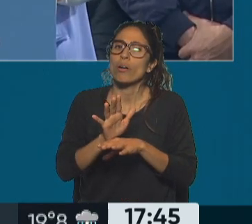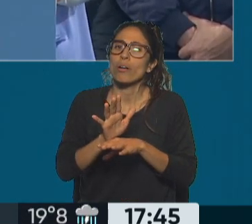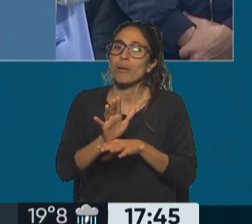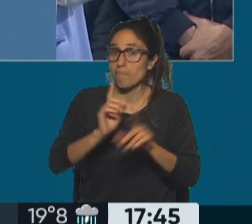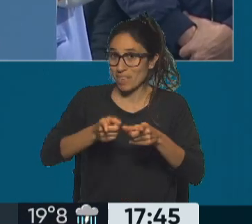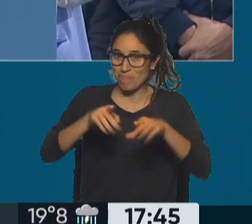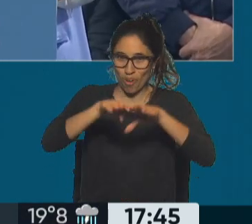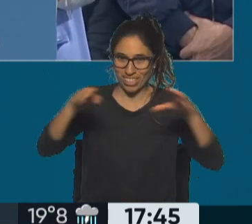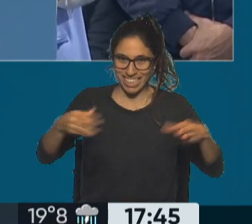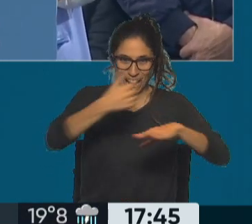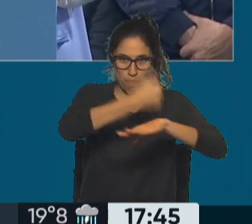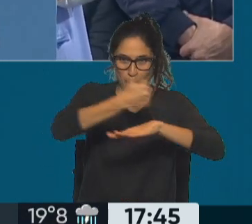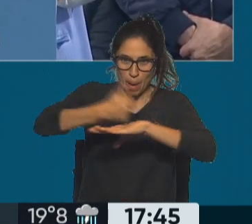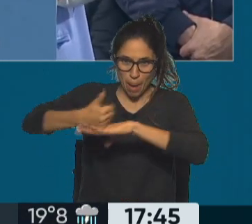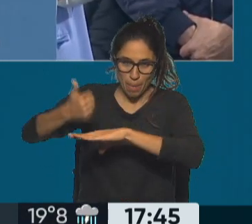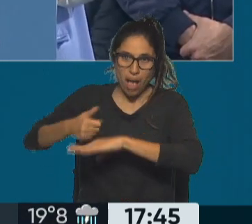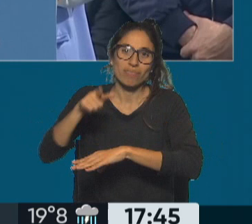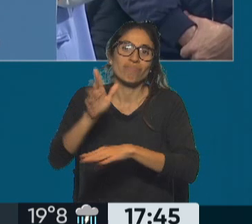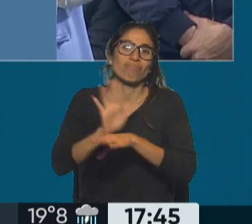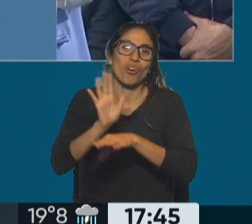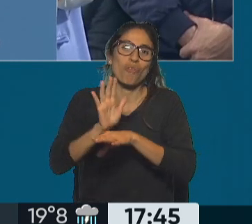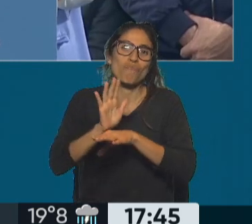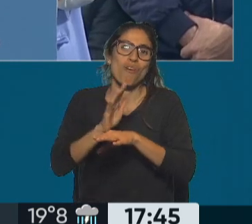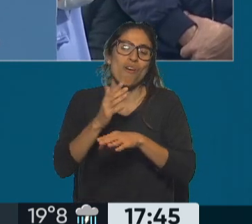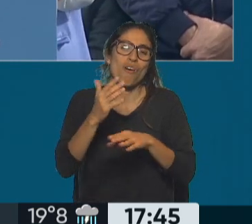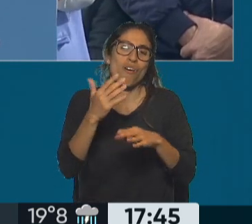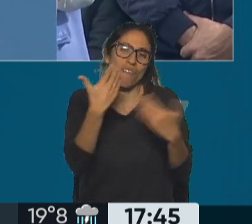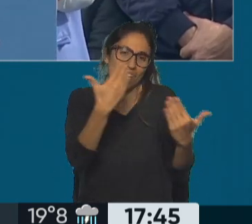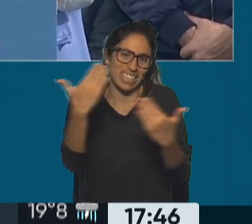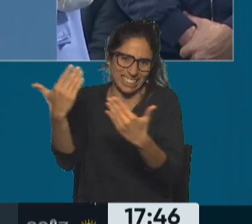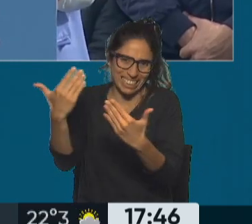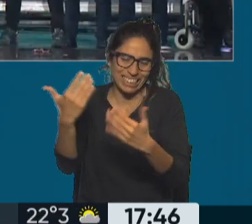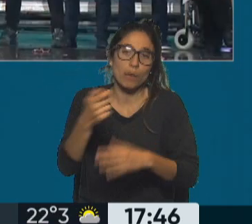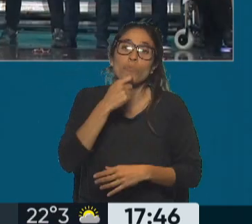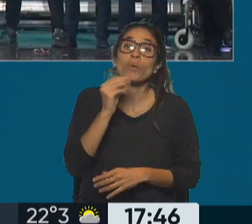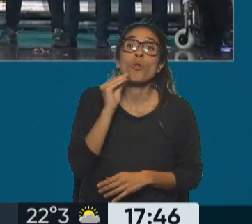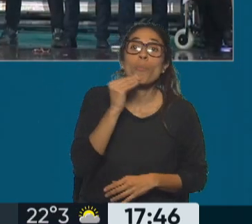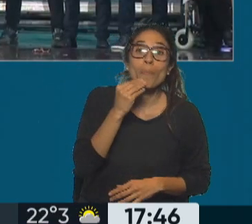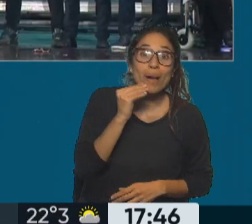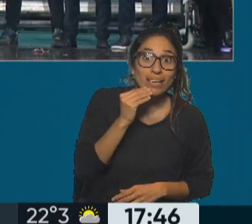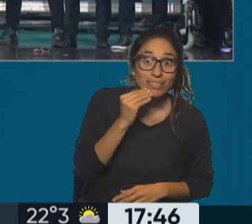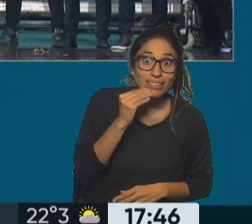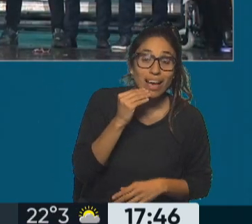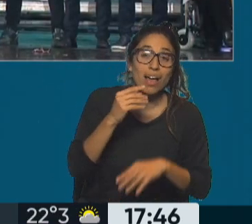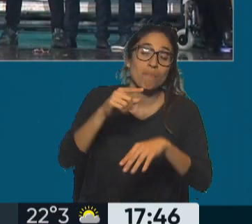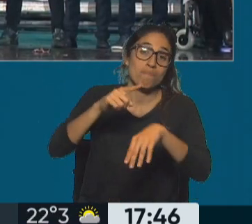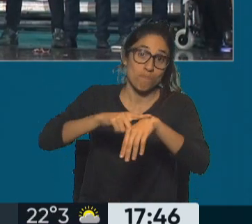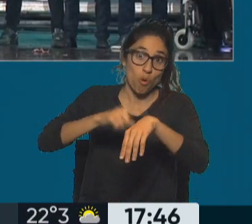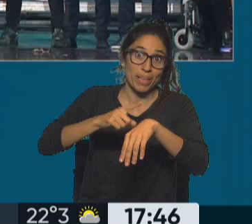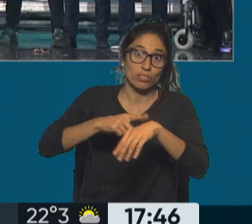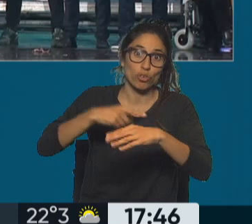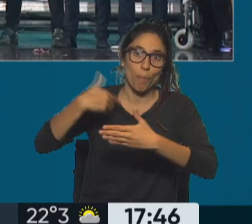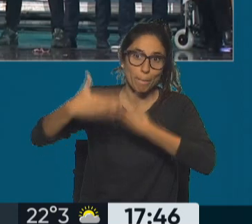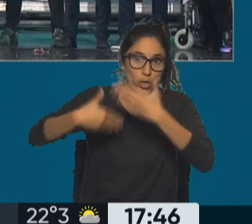escenario hoy. Pensemos en que Sergio Tomás Massa, el hoy ministro de Economía de la Nación, fue una parte súper necesaria en ese proceso con